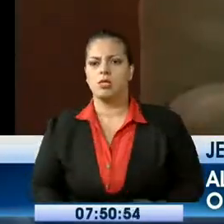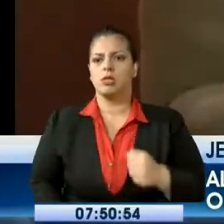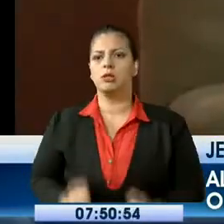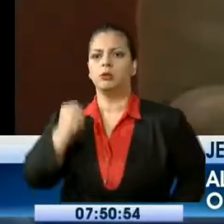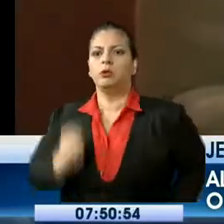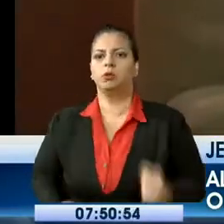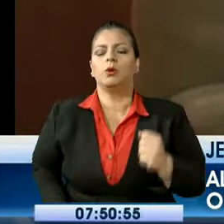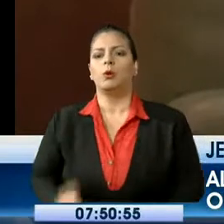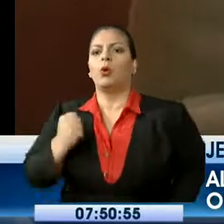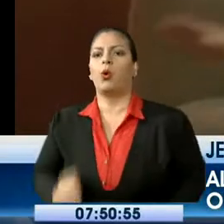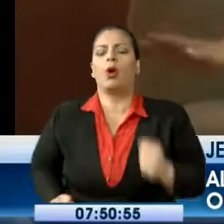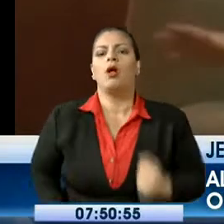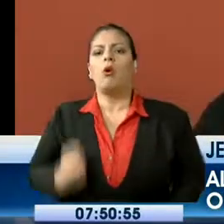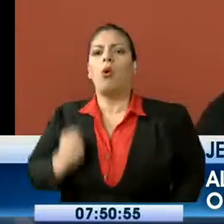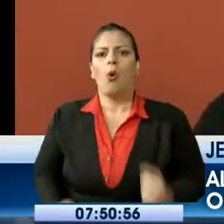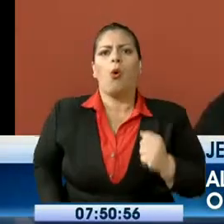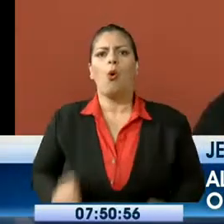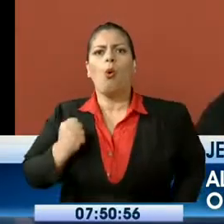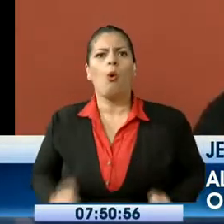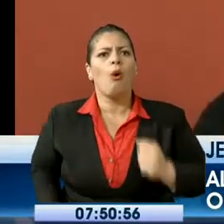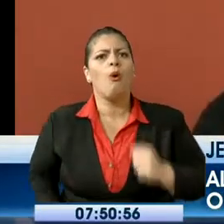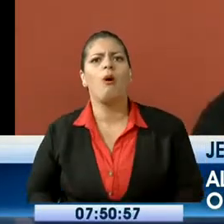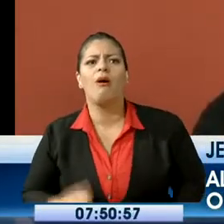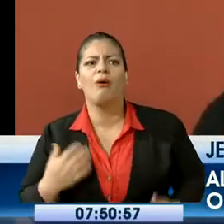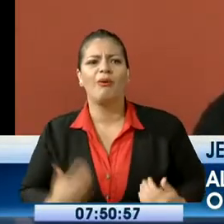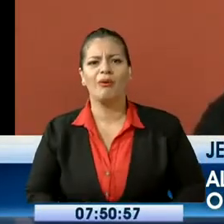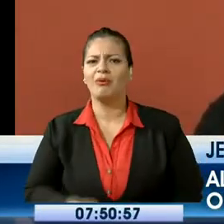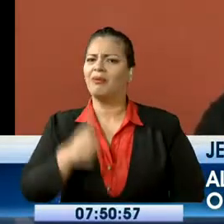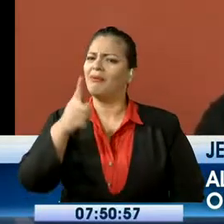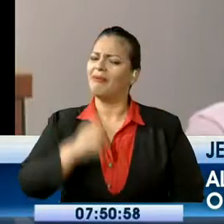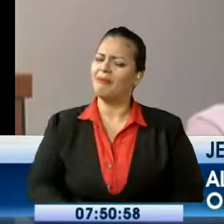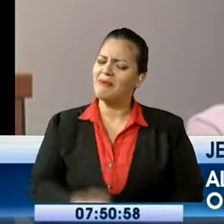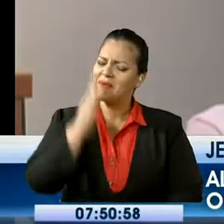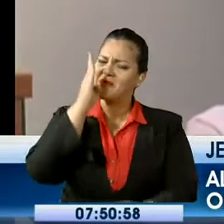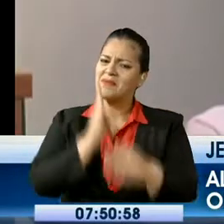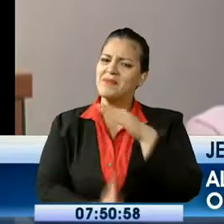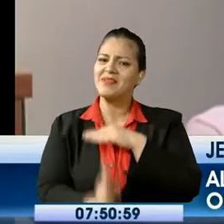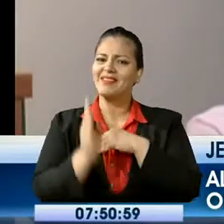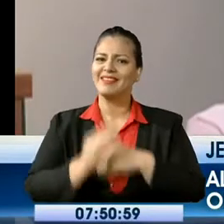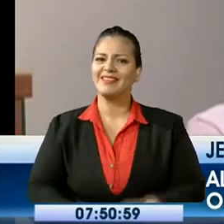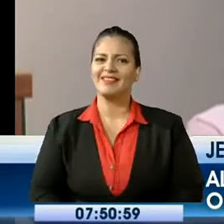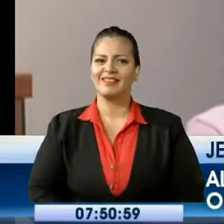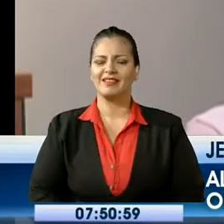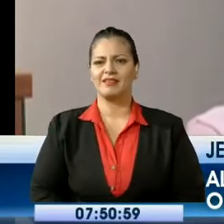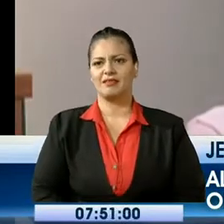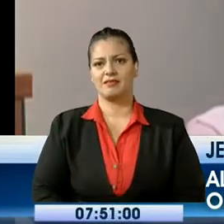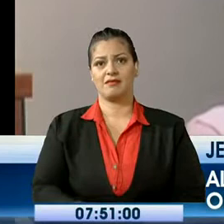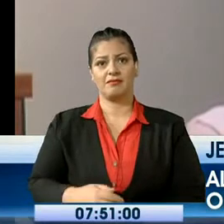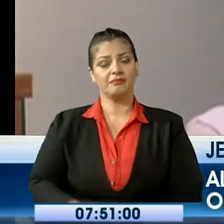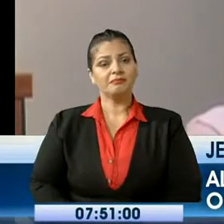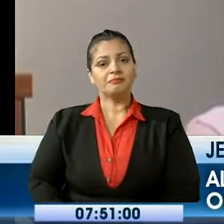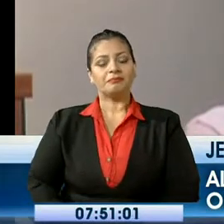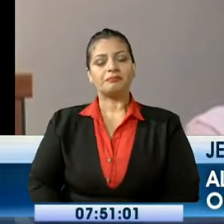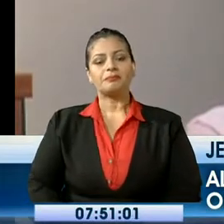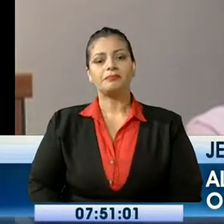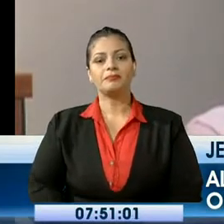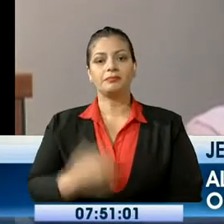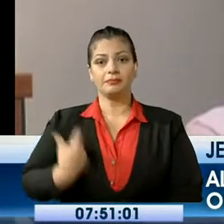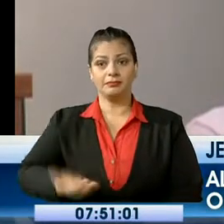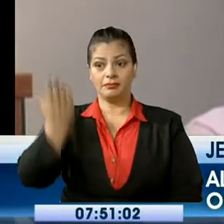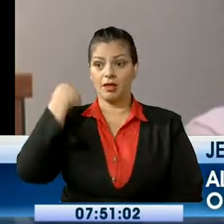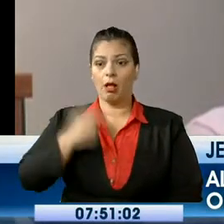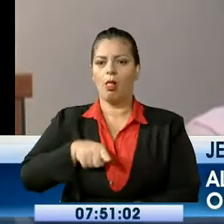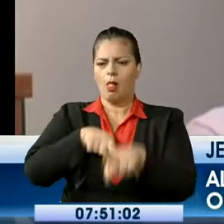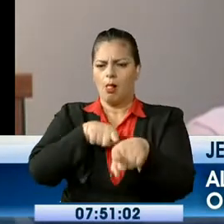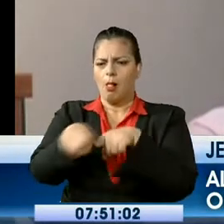mira las cosas con la misma sencillez y otra proyección. No existía tanta diferencia. Creo que tanto mis rivales como